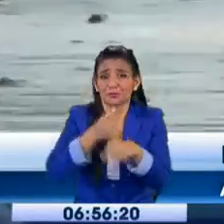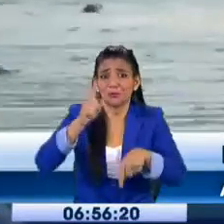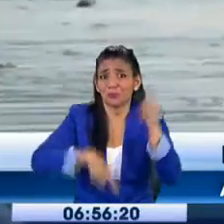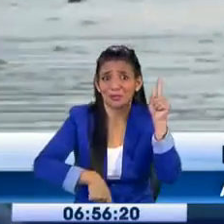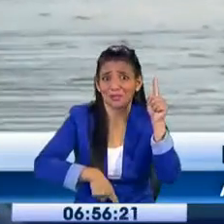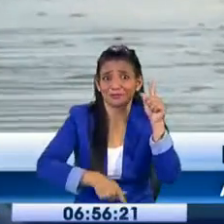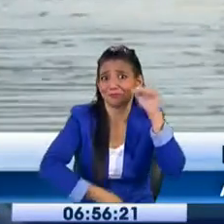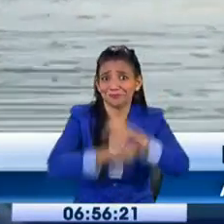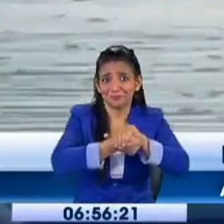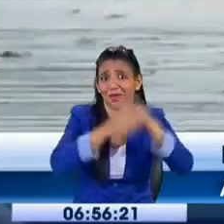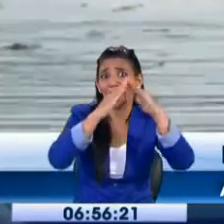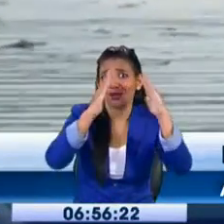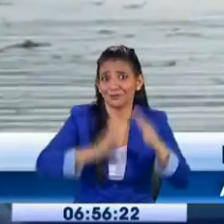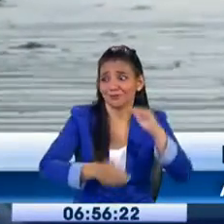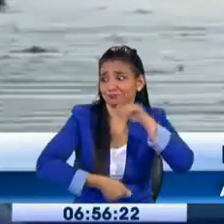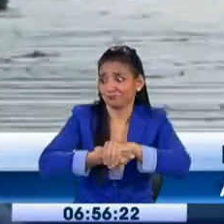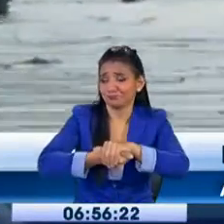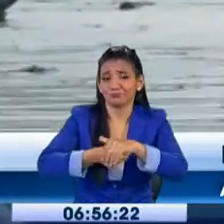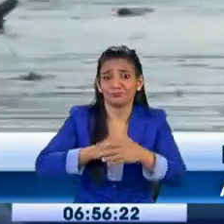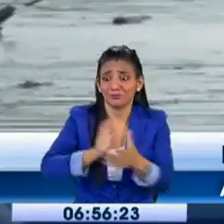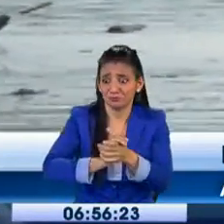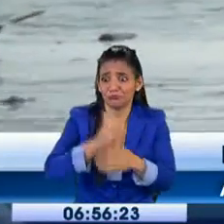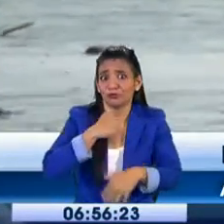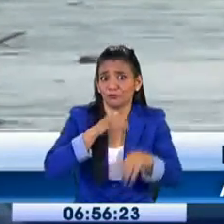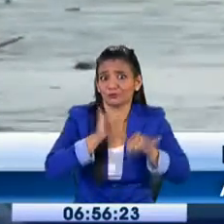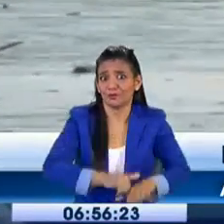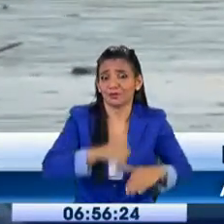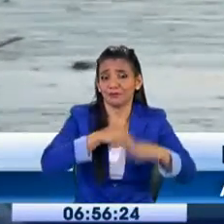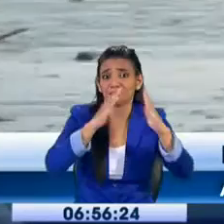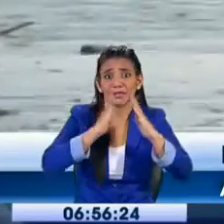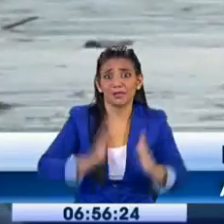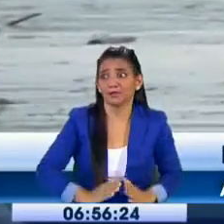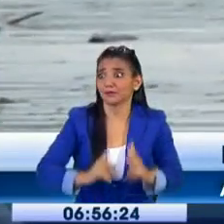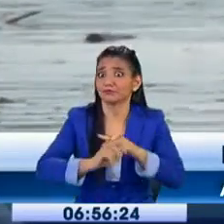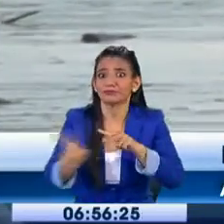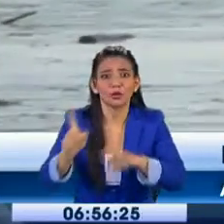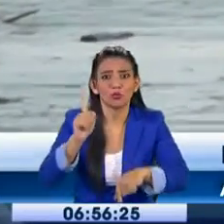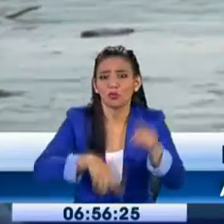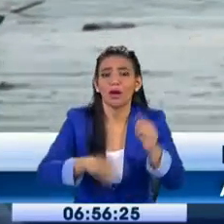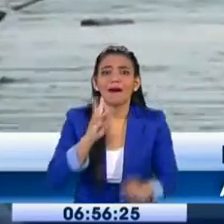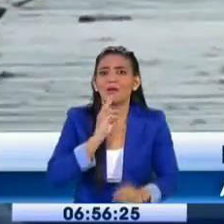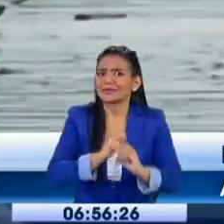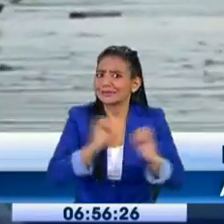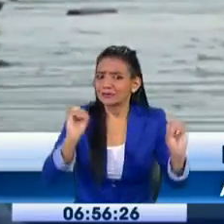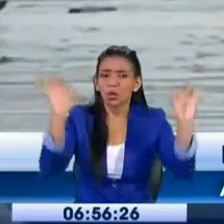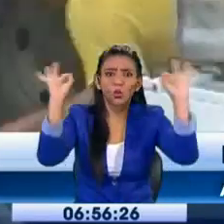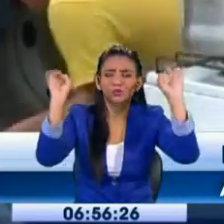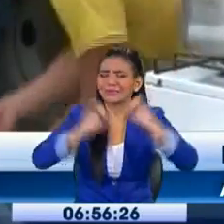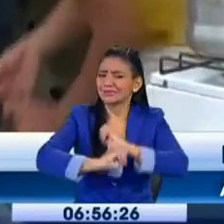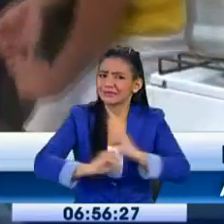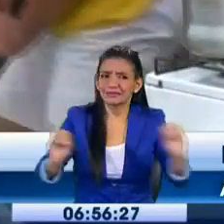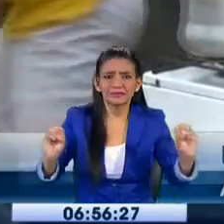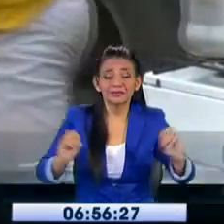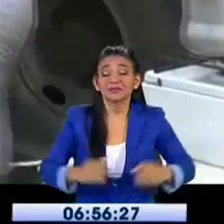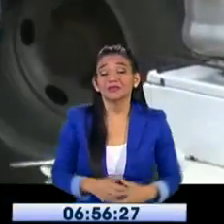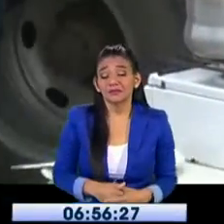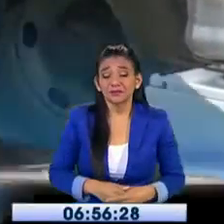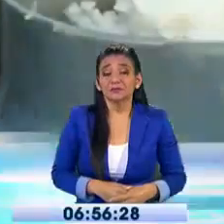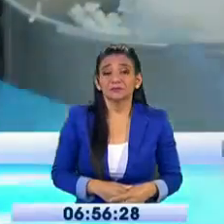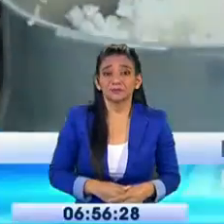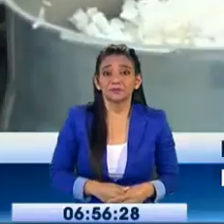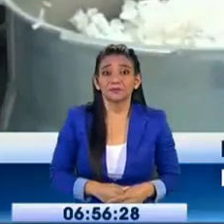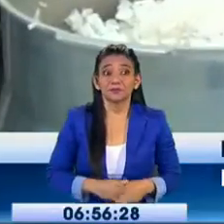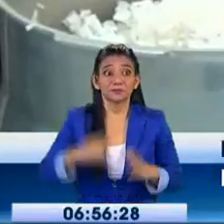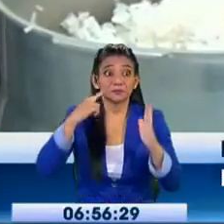casas. Porque nosotros los esposos con las esposas estamos en las casas, no podemos salir. No tenemos agua, no tenemos luz, no tenemos nada.